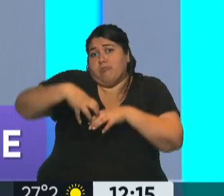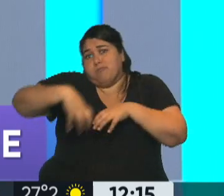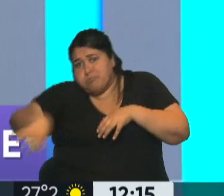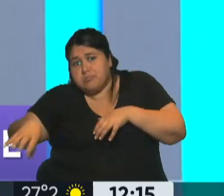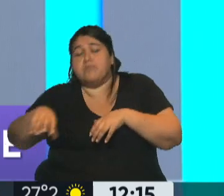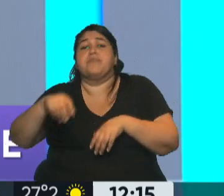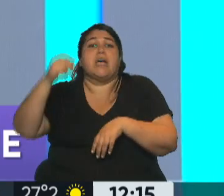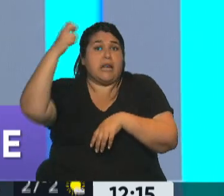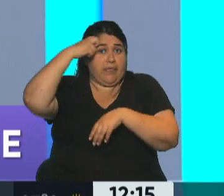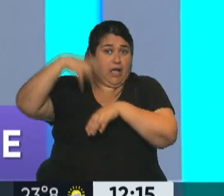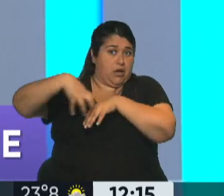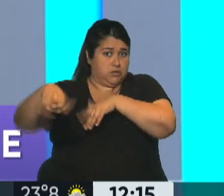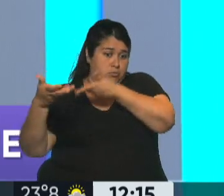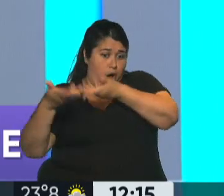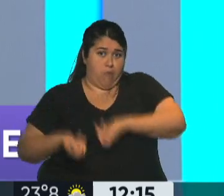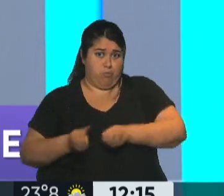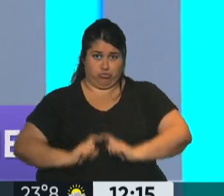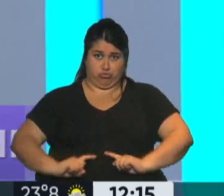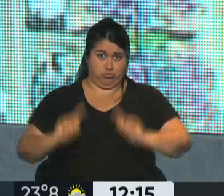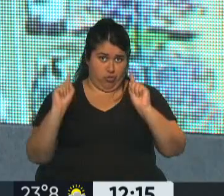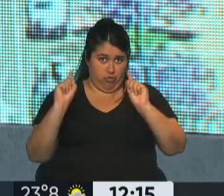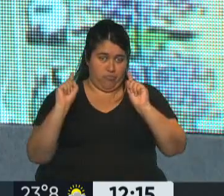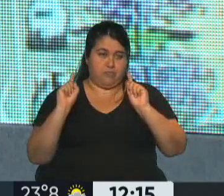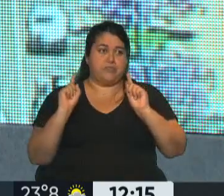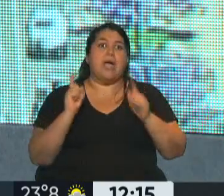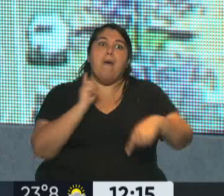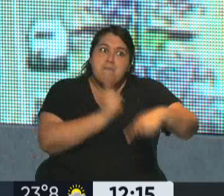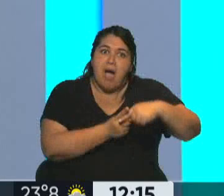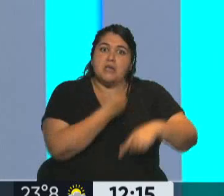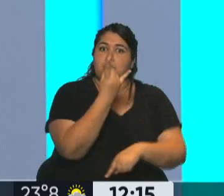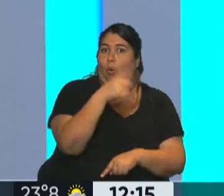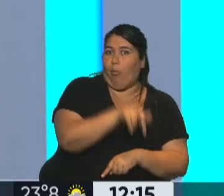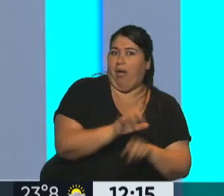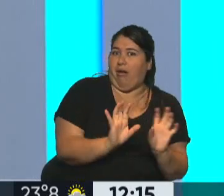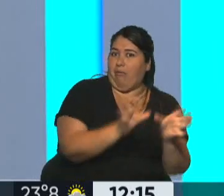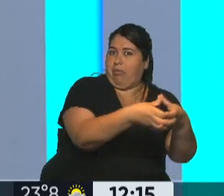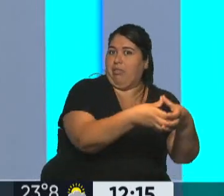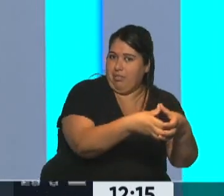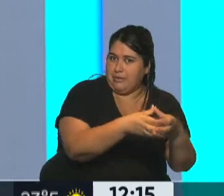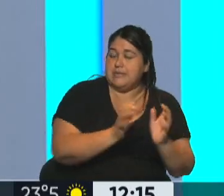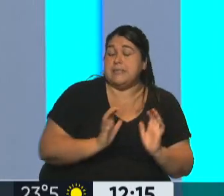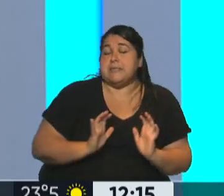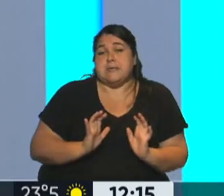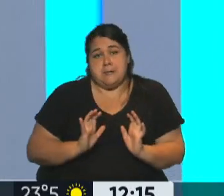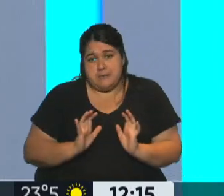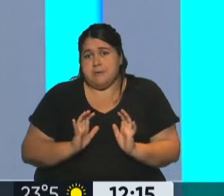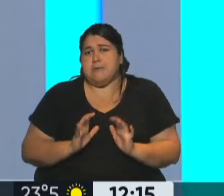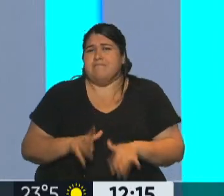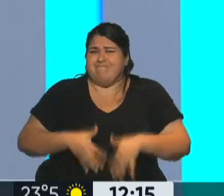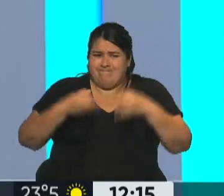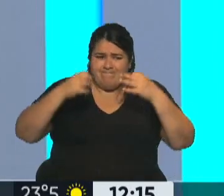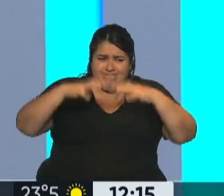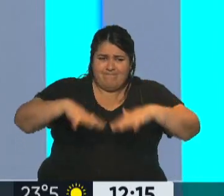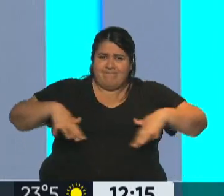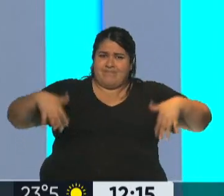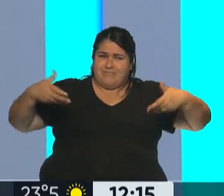el radicalismo, sumado al actual oficialismo. Entonces uno diría que a priori no es un escenario favorable el de Parlamento, más allá de que